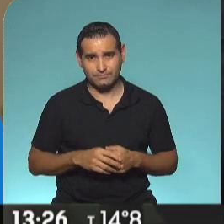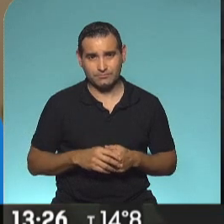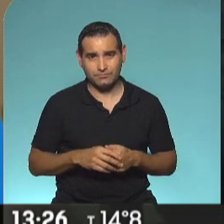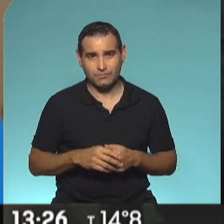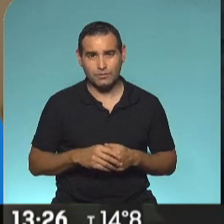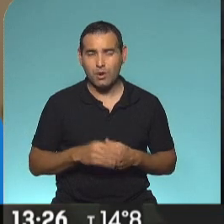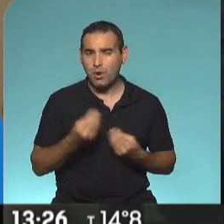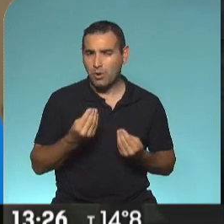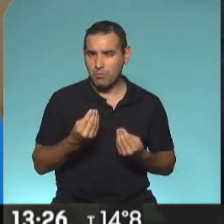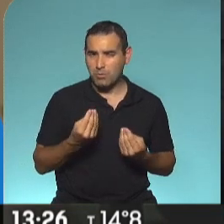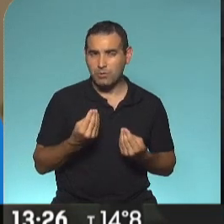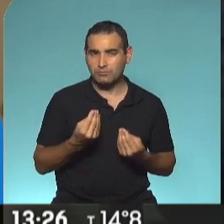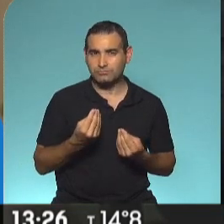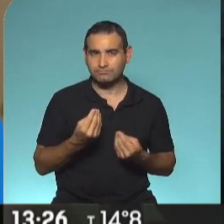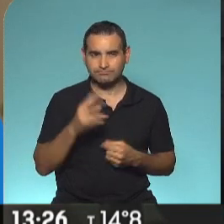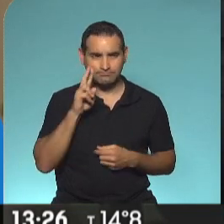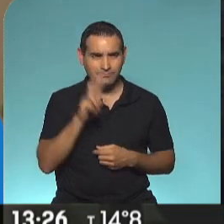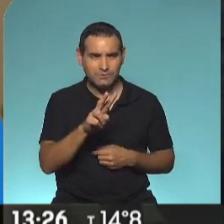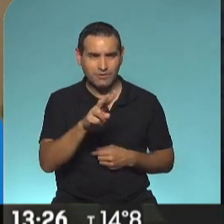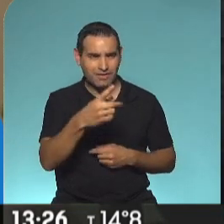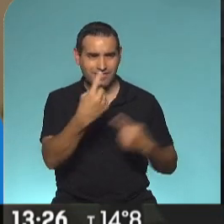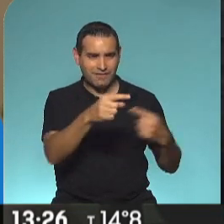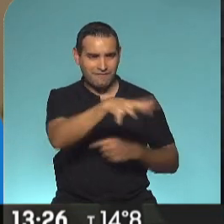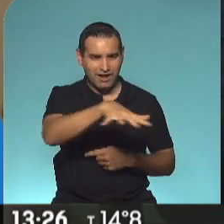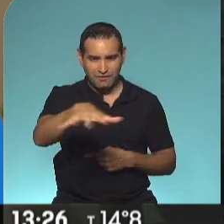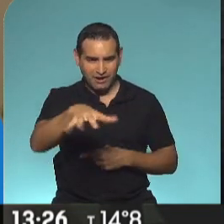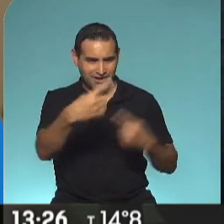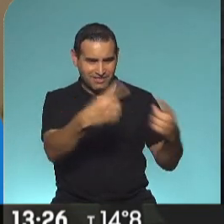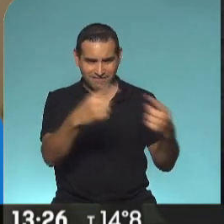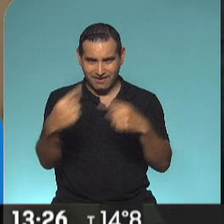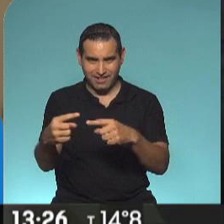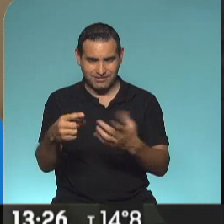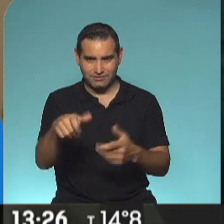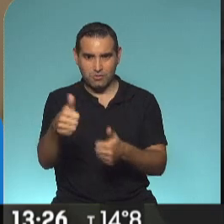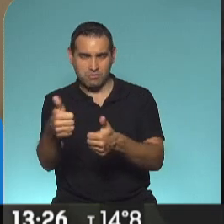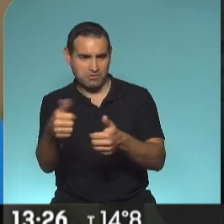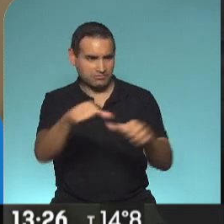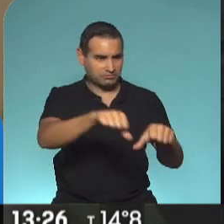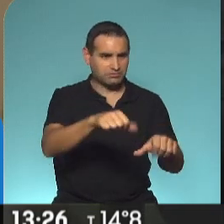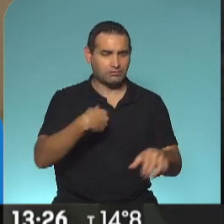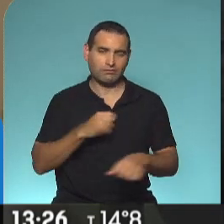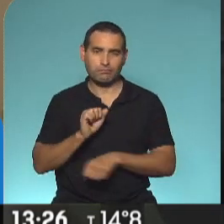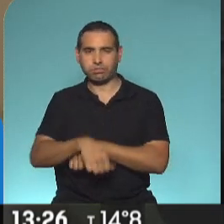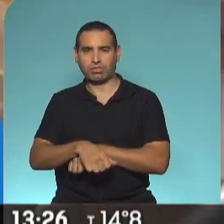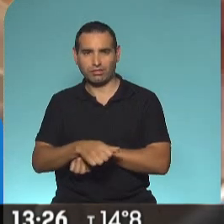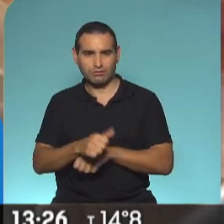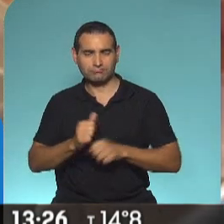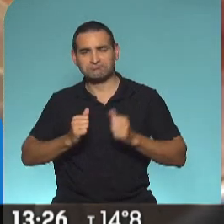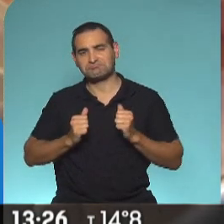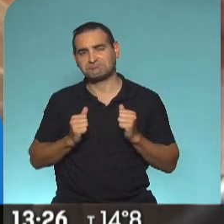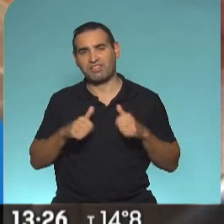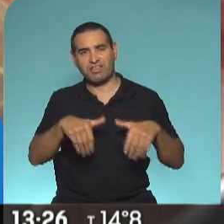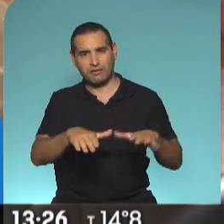¿Cómo nosotros podemos ver semejante diferencia tan cercana y no reaccionar?